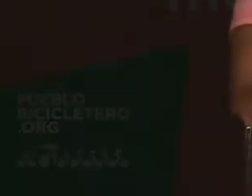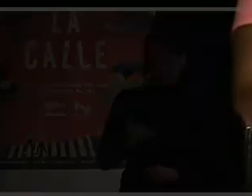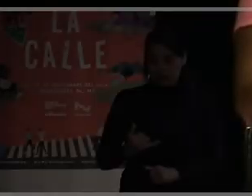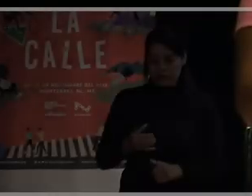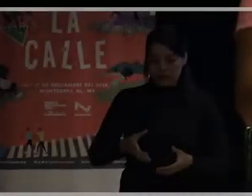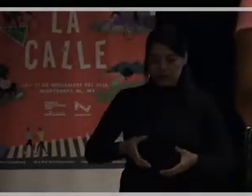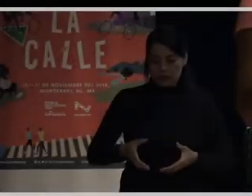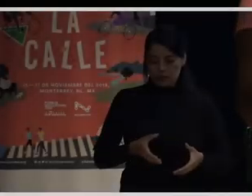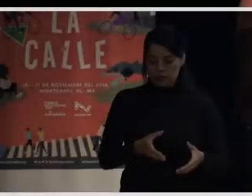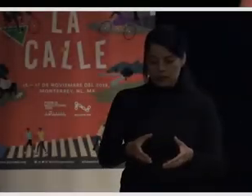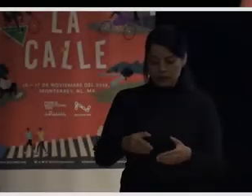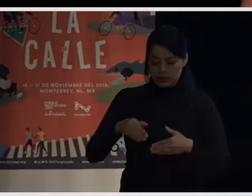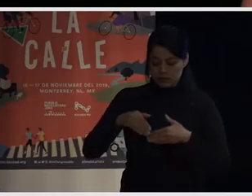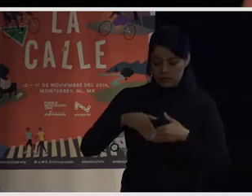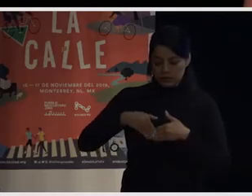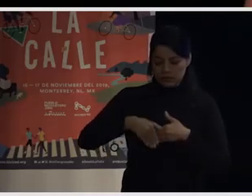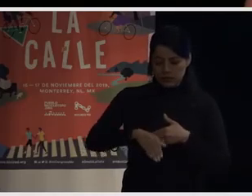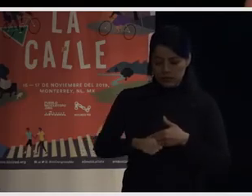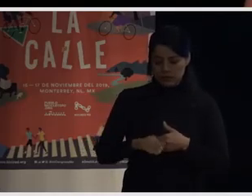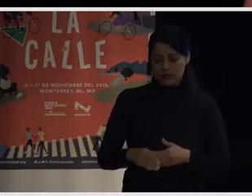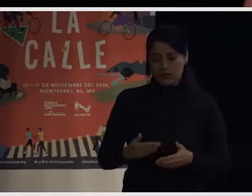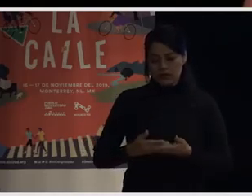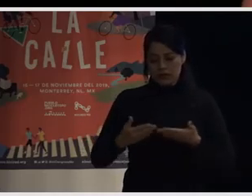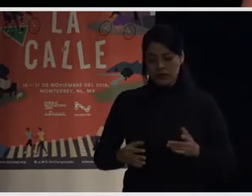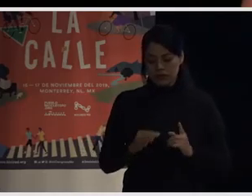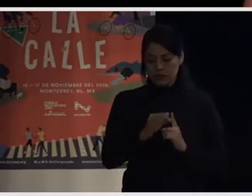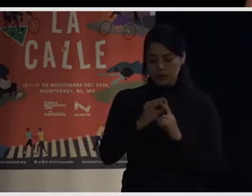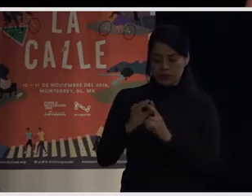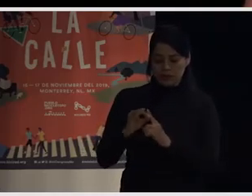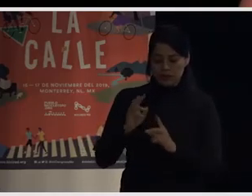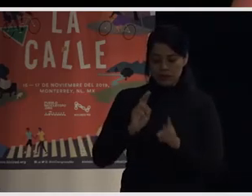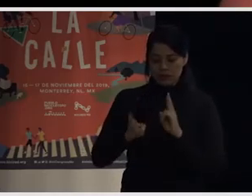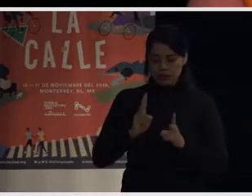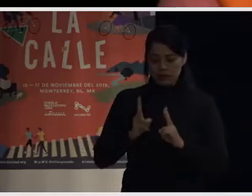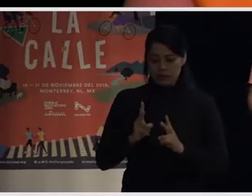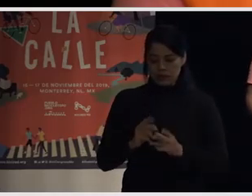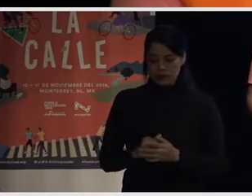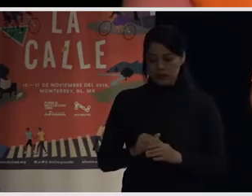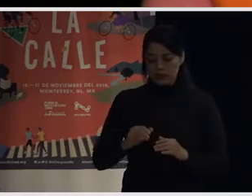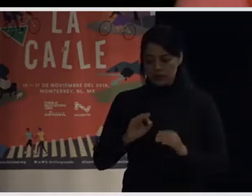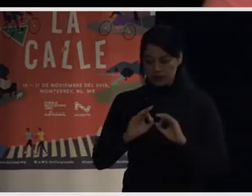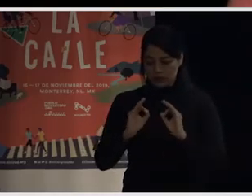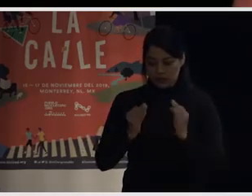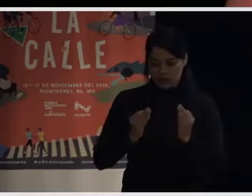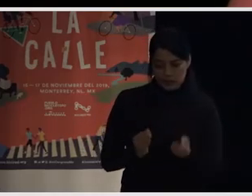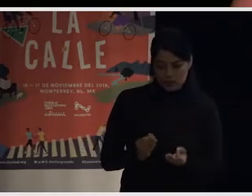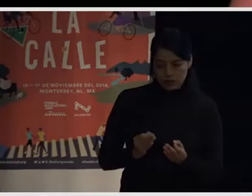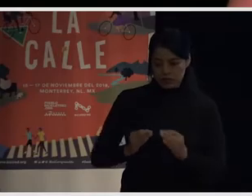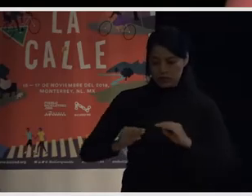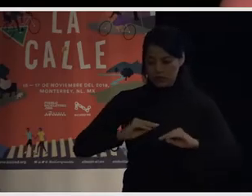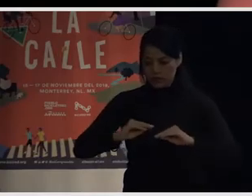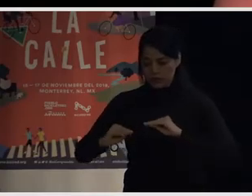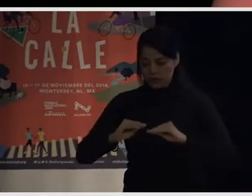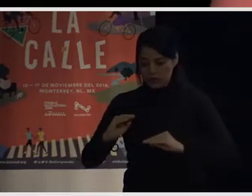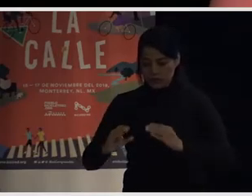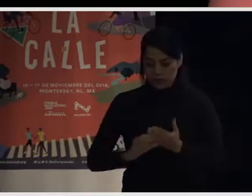bien pues si más me gustaría presentar esta es una charla se llama el reto de la movilidad metropolitana y